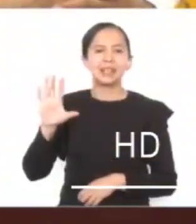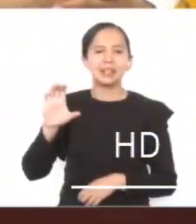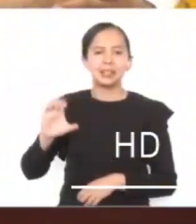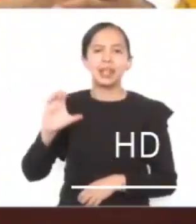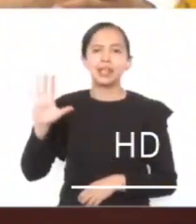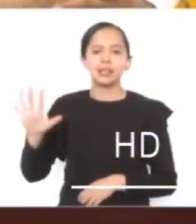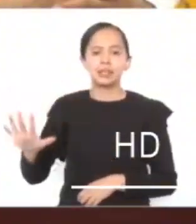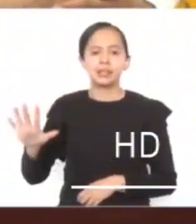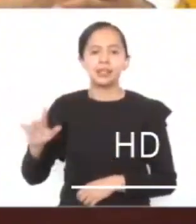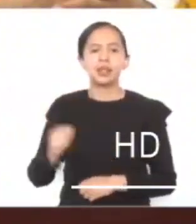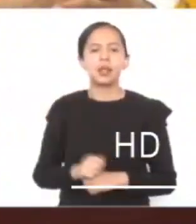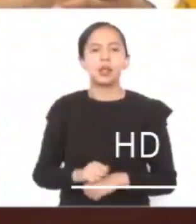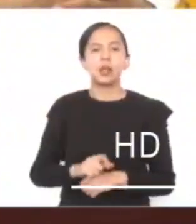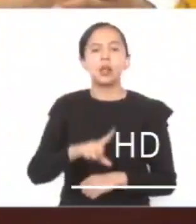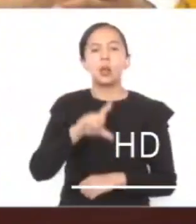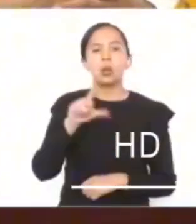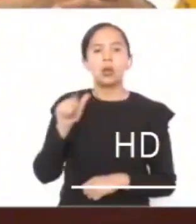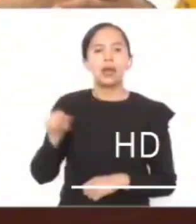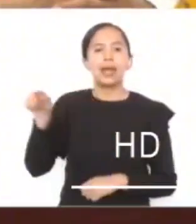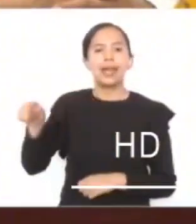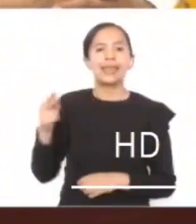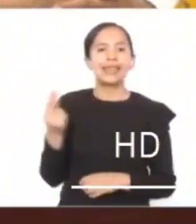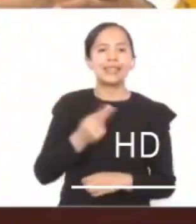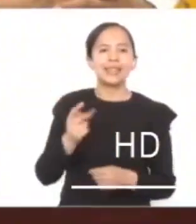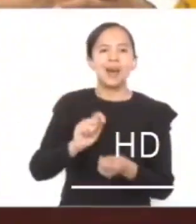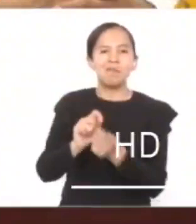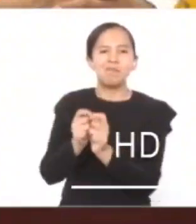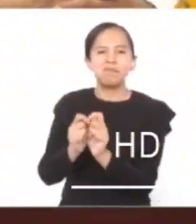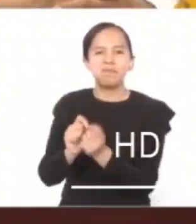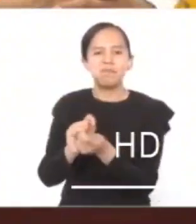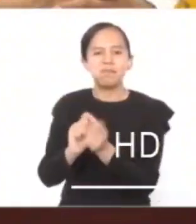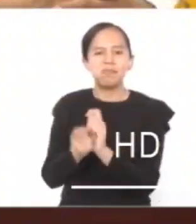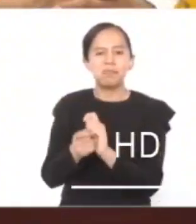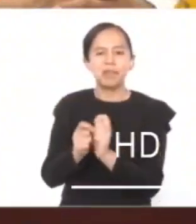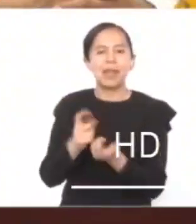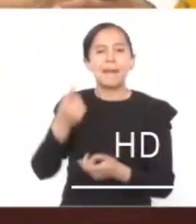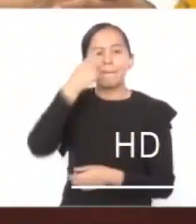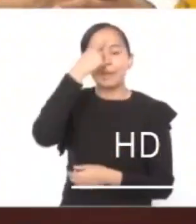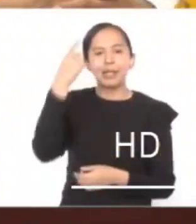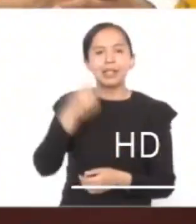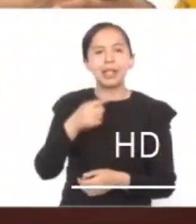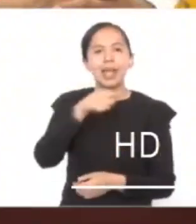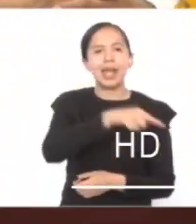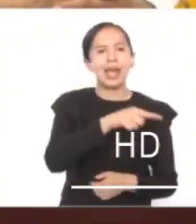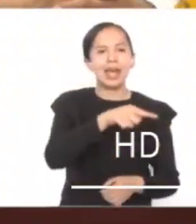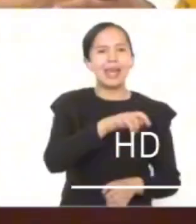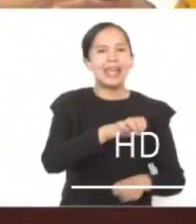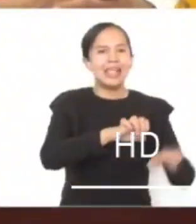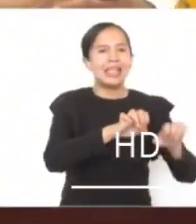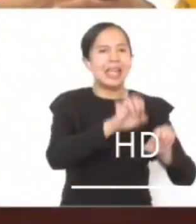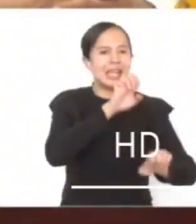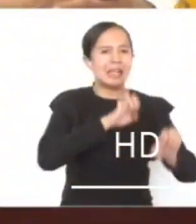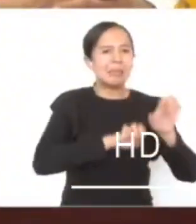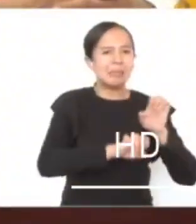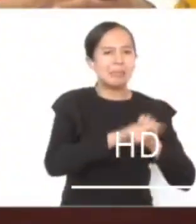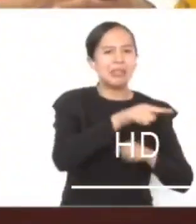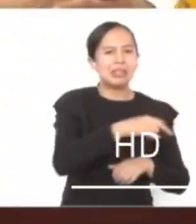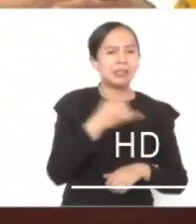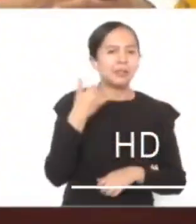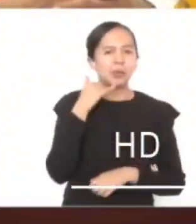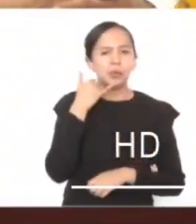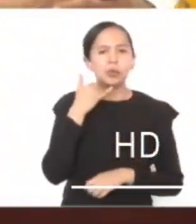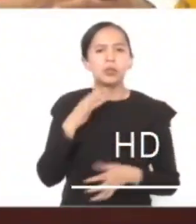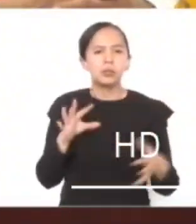vez tendrá que configurar para que se envíe a las empresas de telefonía celular. En cuanto al sonido, la